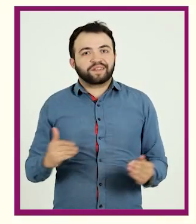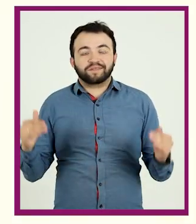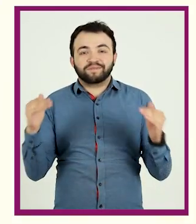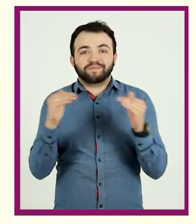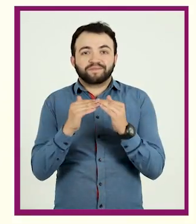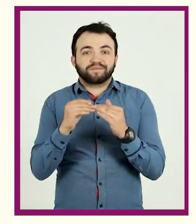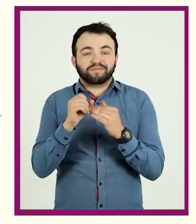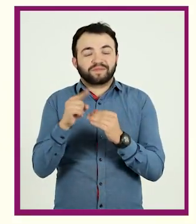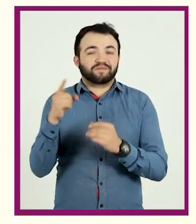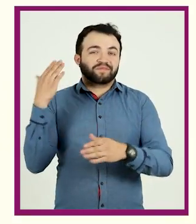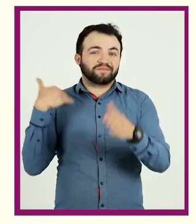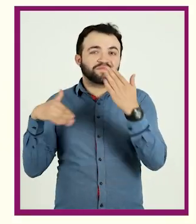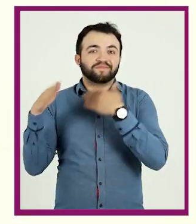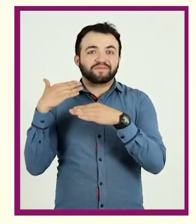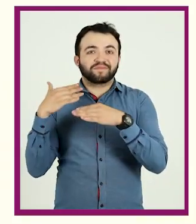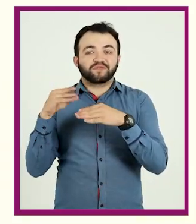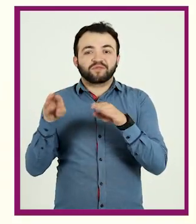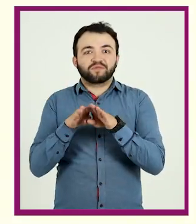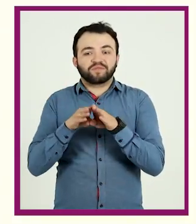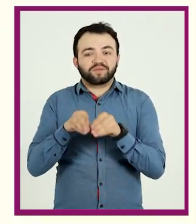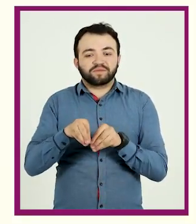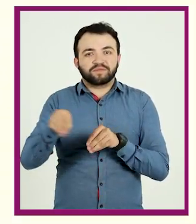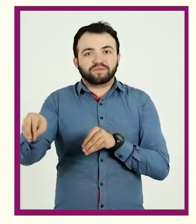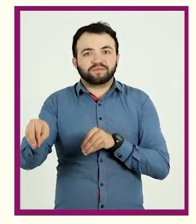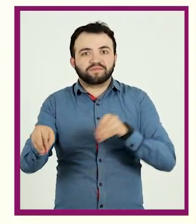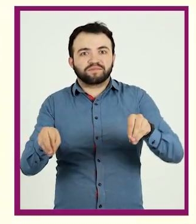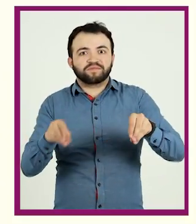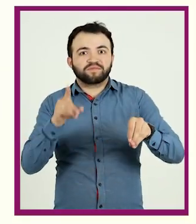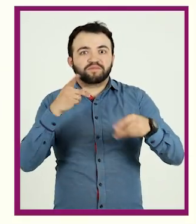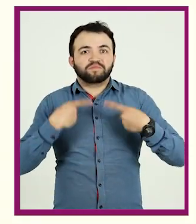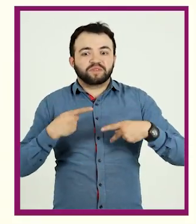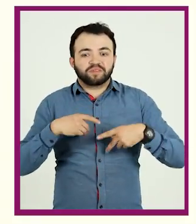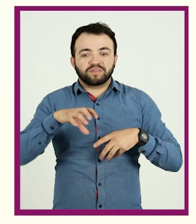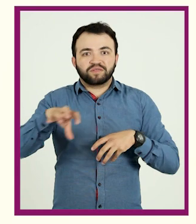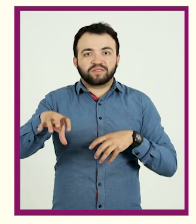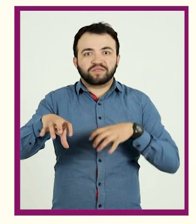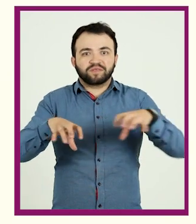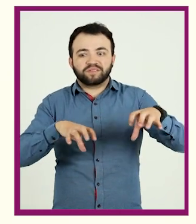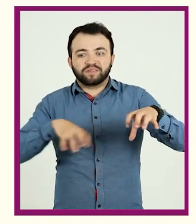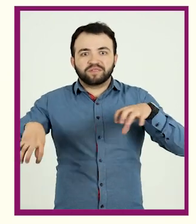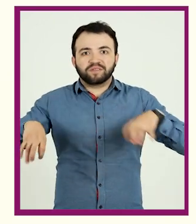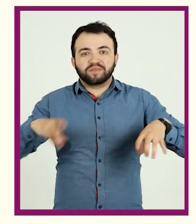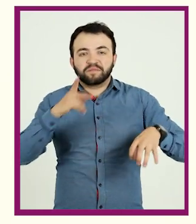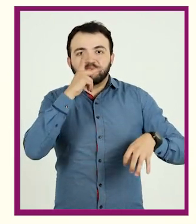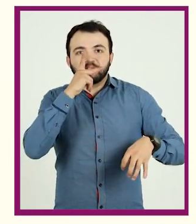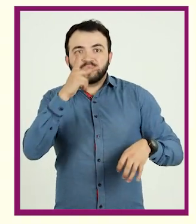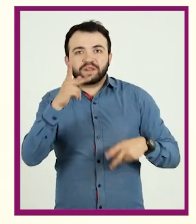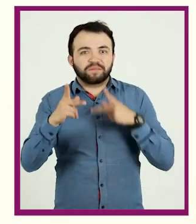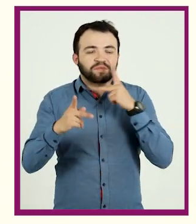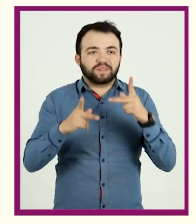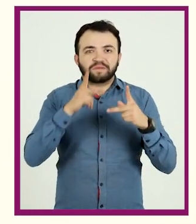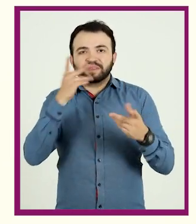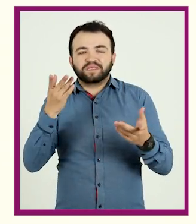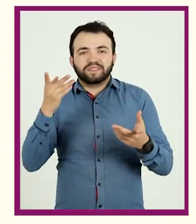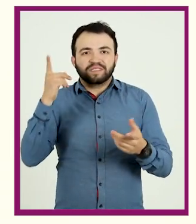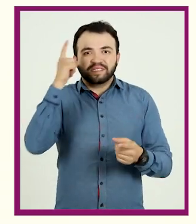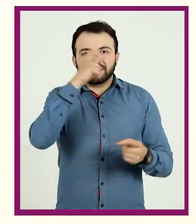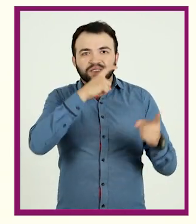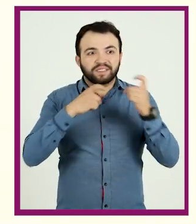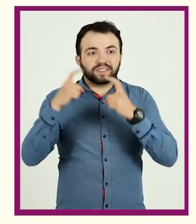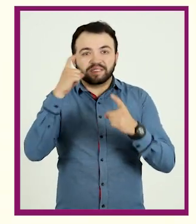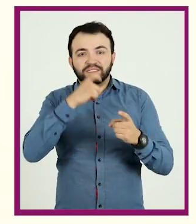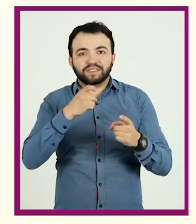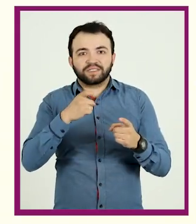de conciencia de la desigualdad y la injusticia en todas sus formas provoca desplazamientos e inversiones del significado de